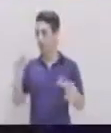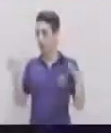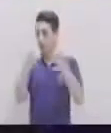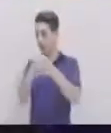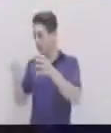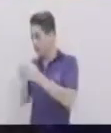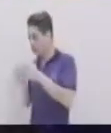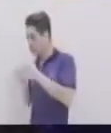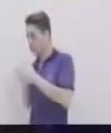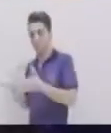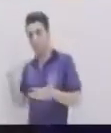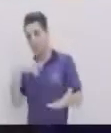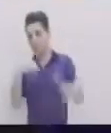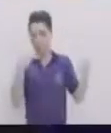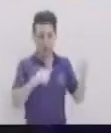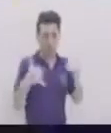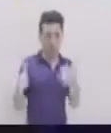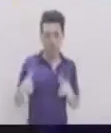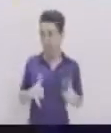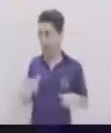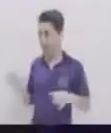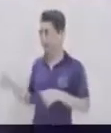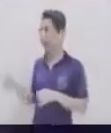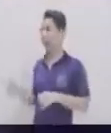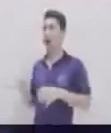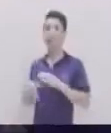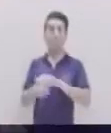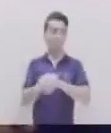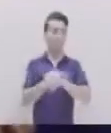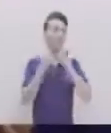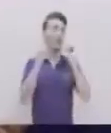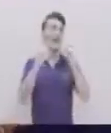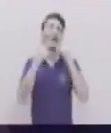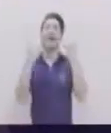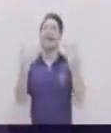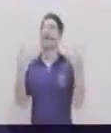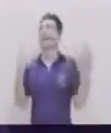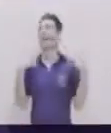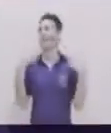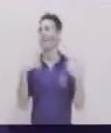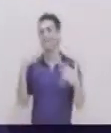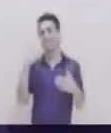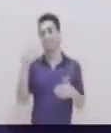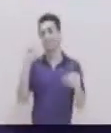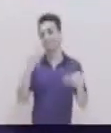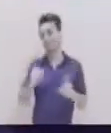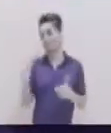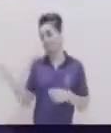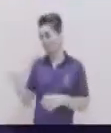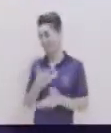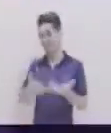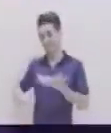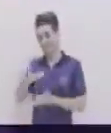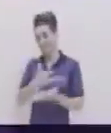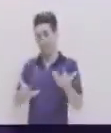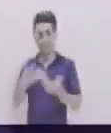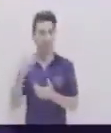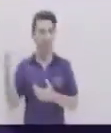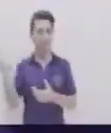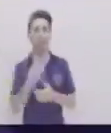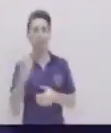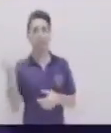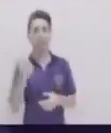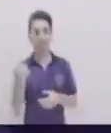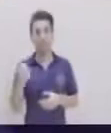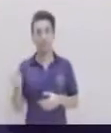a los grupos para jugar e Isabel estaba feliz, contenta, porque ya podía